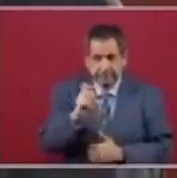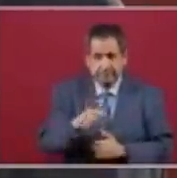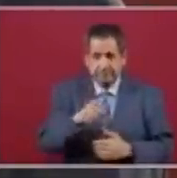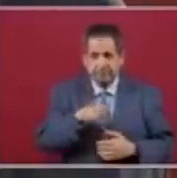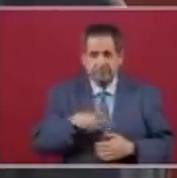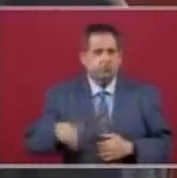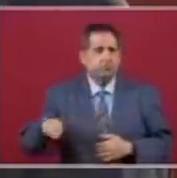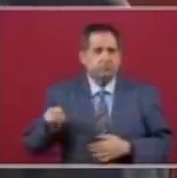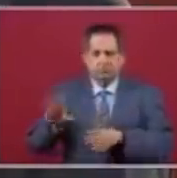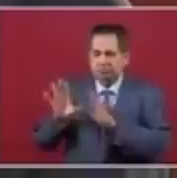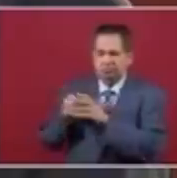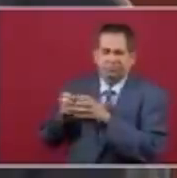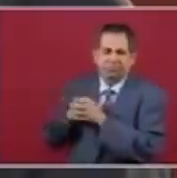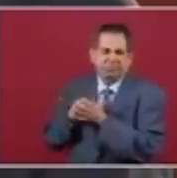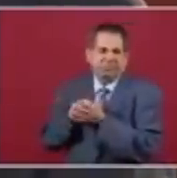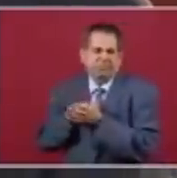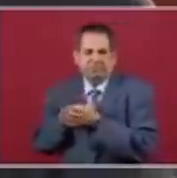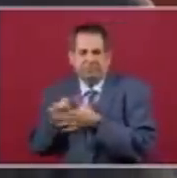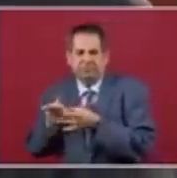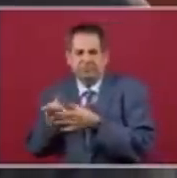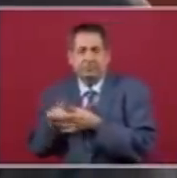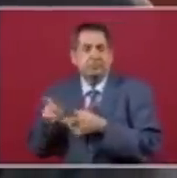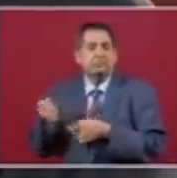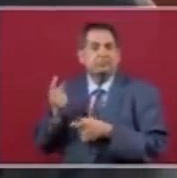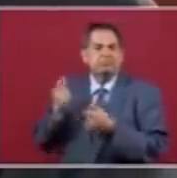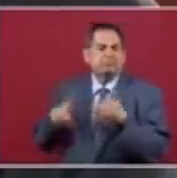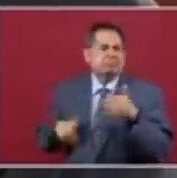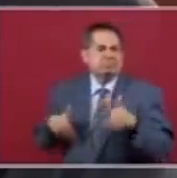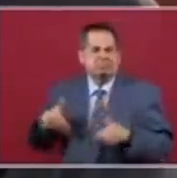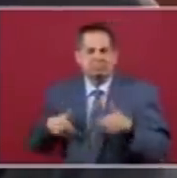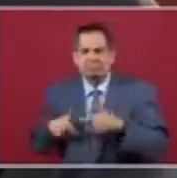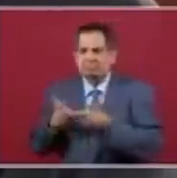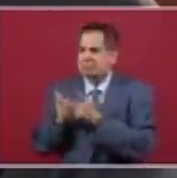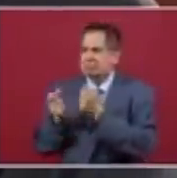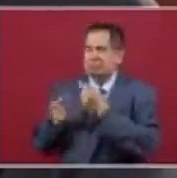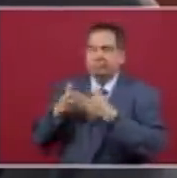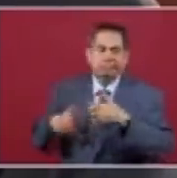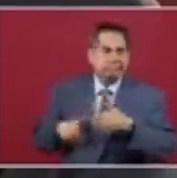muy mezquinos, les molesta a algunos.